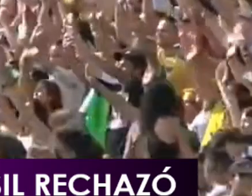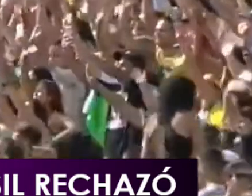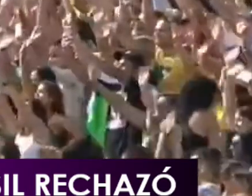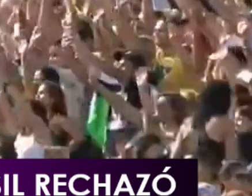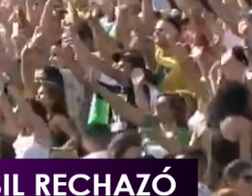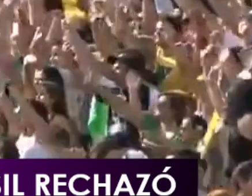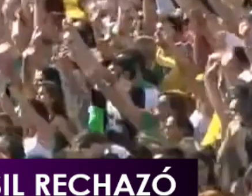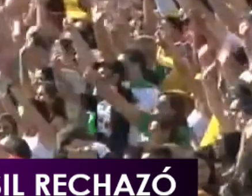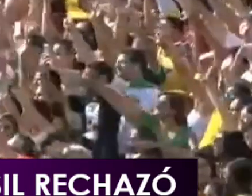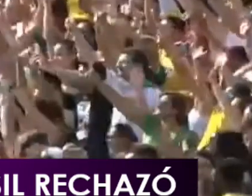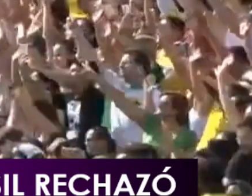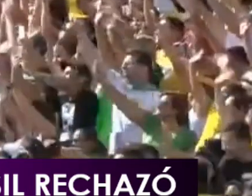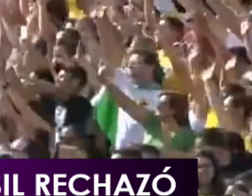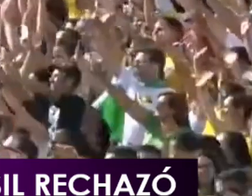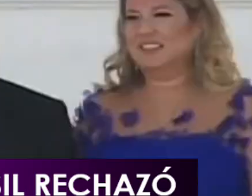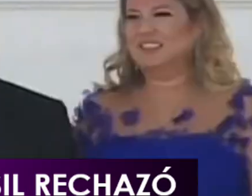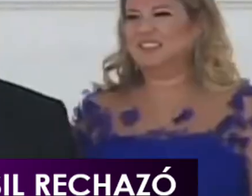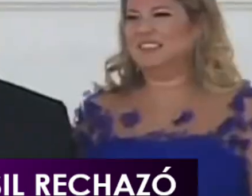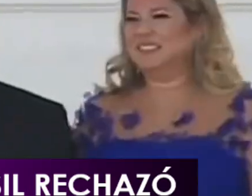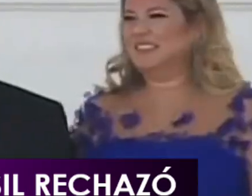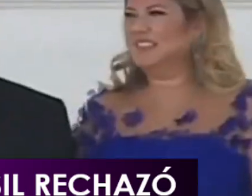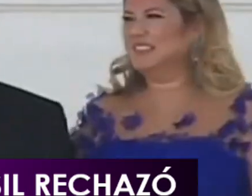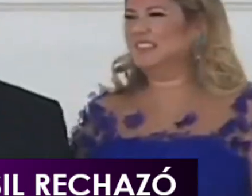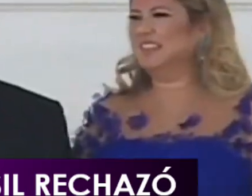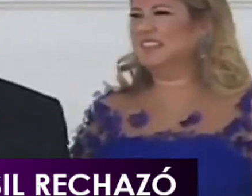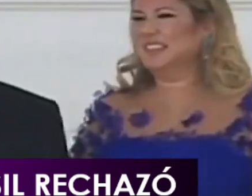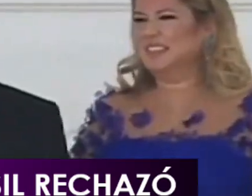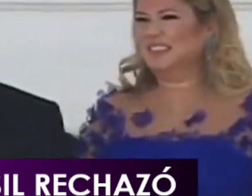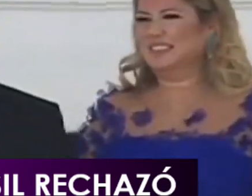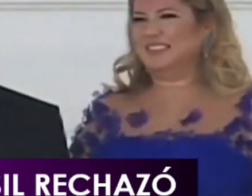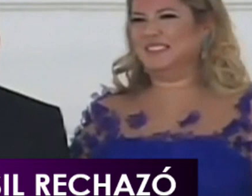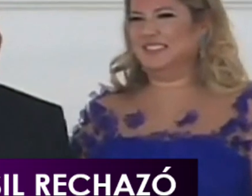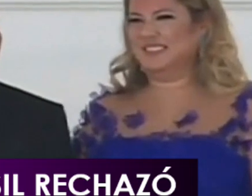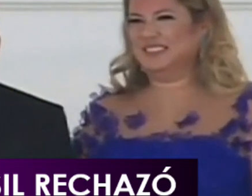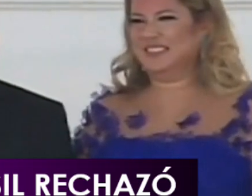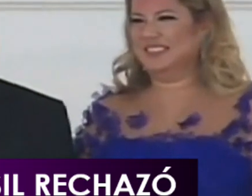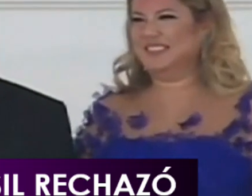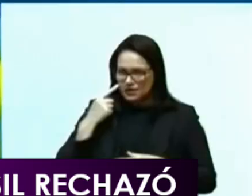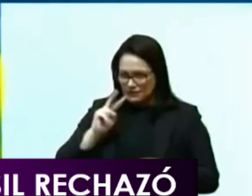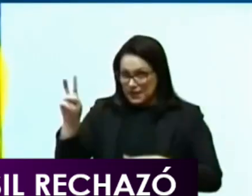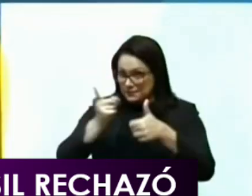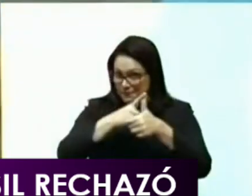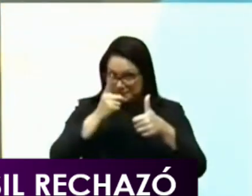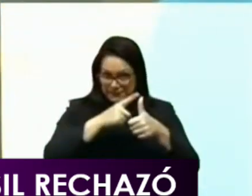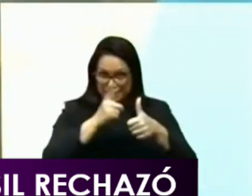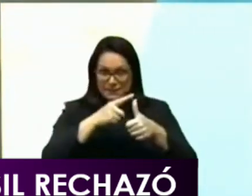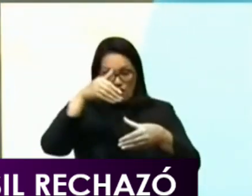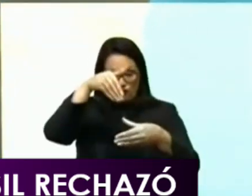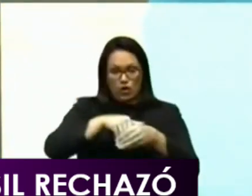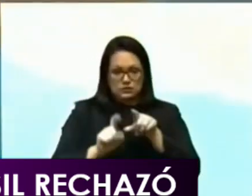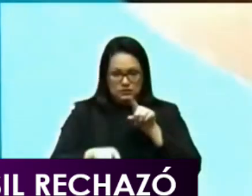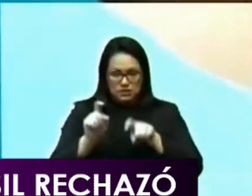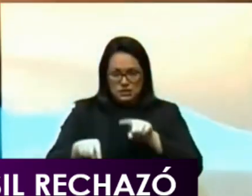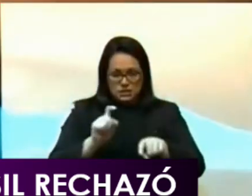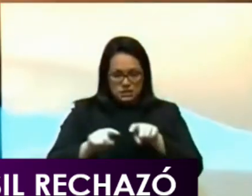sólo emiten opiniones y no son concluyentes y la última palabra sobre cualquier reforma constitucional